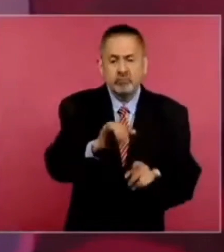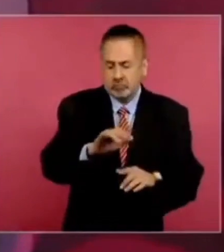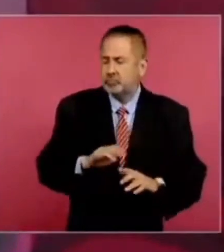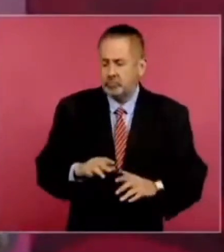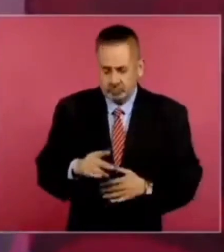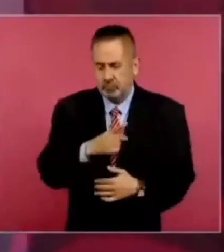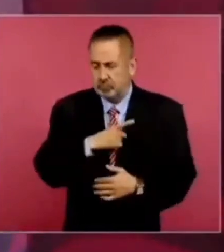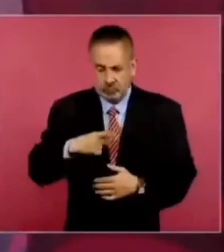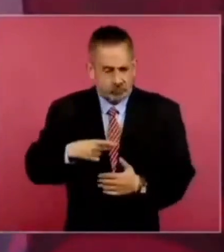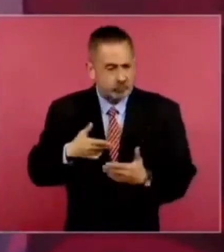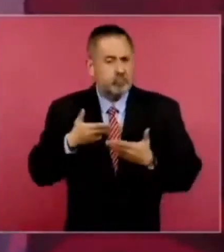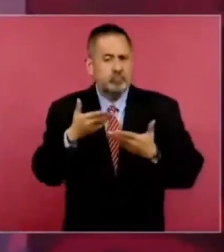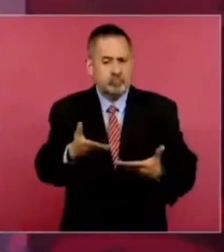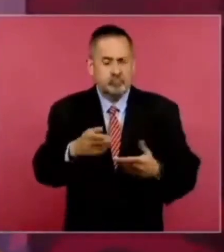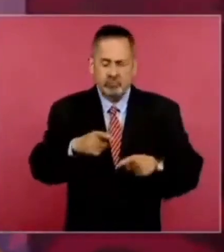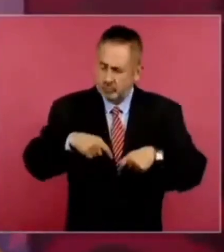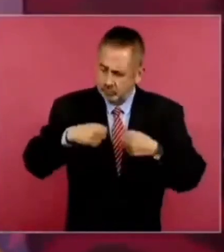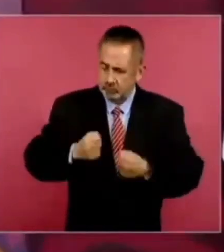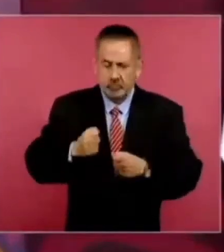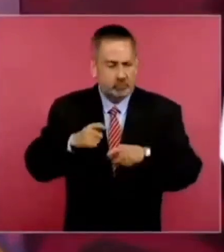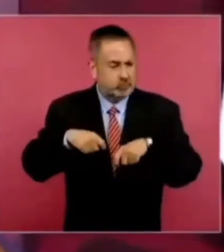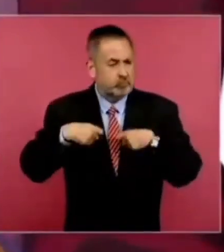tenemos que garantizarles